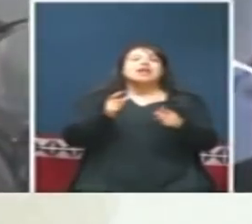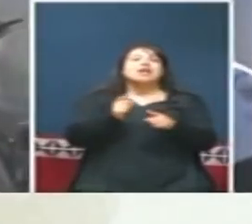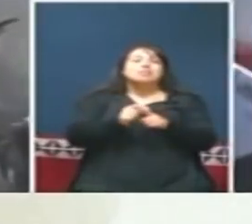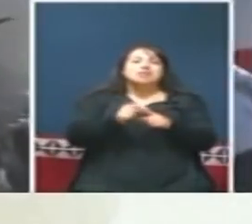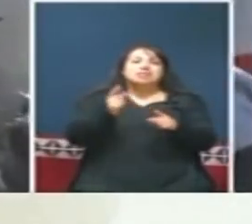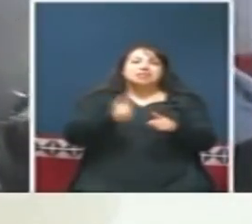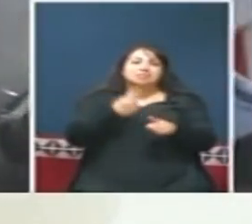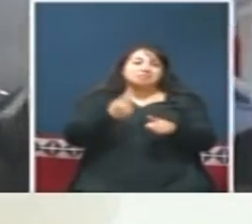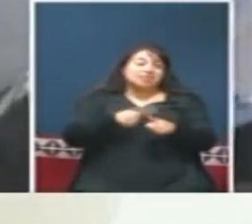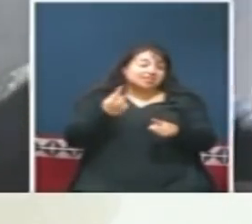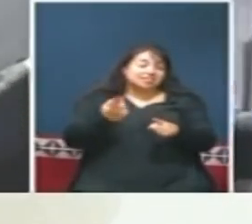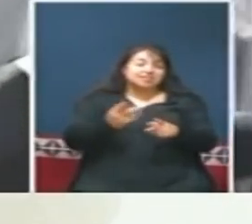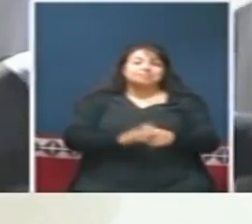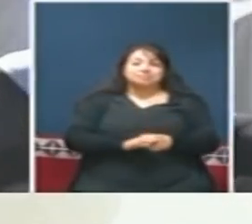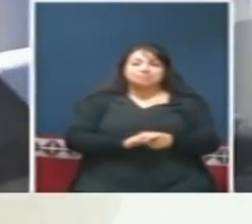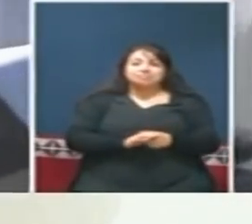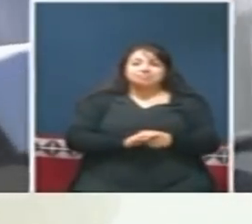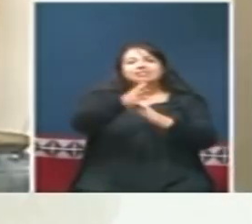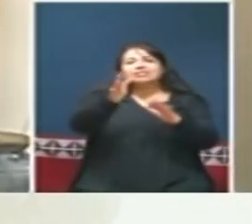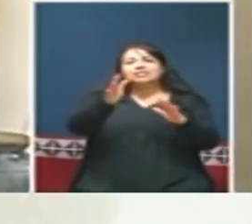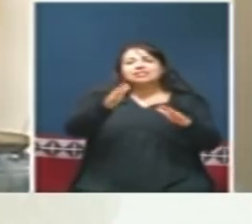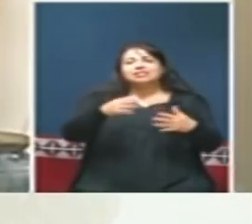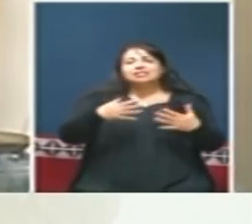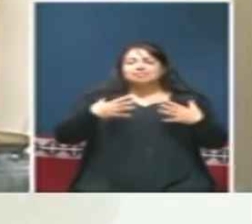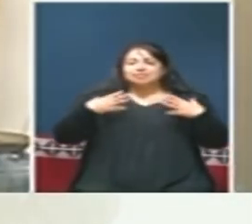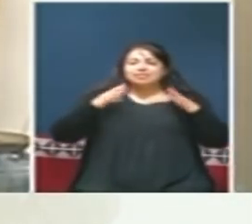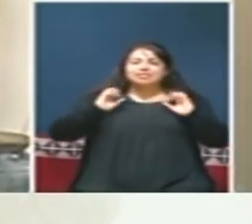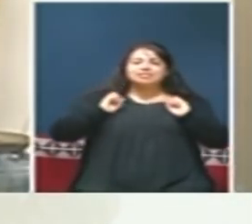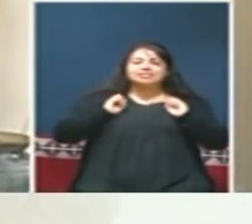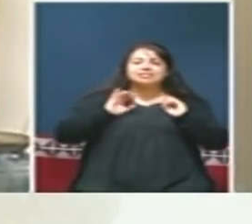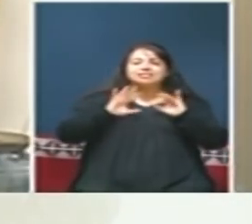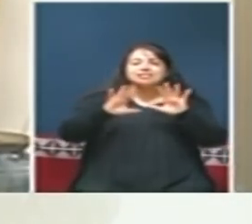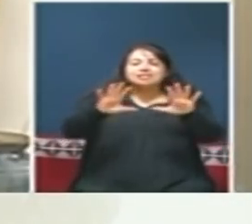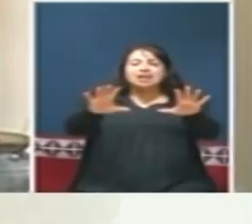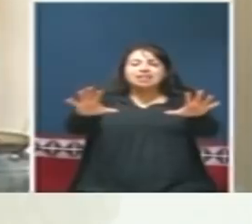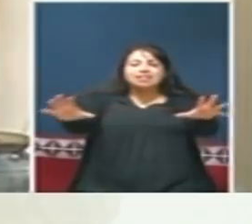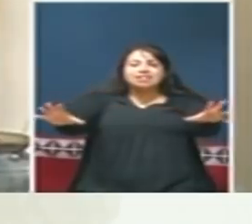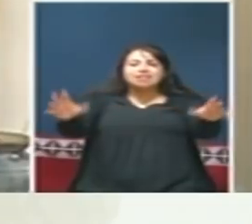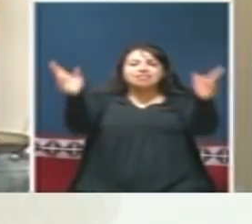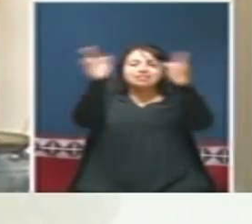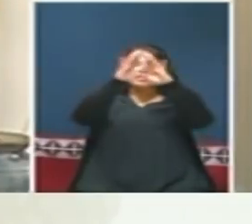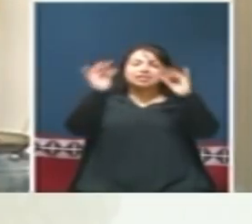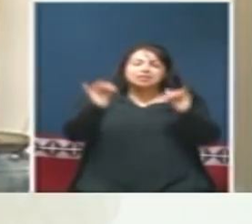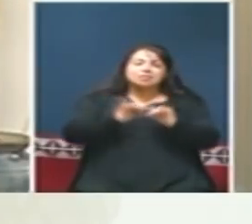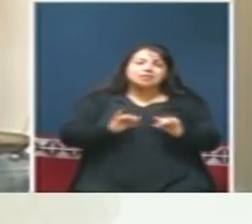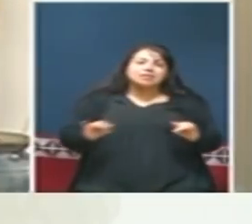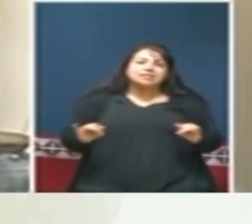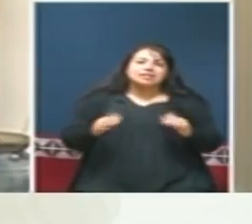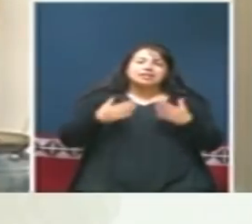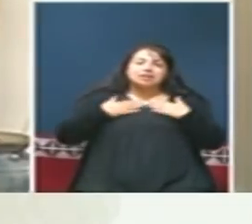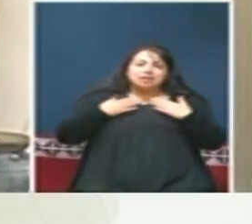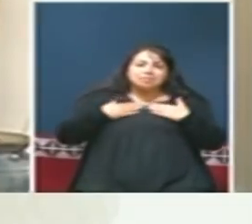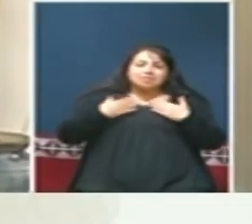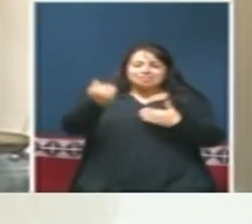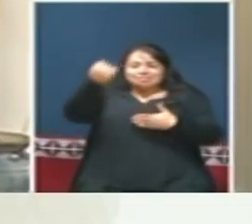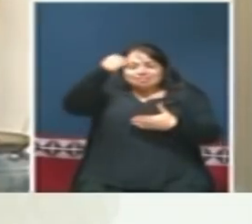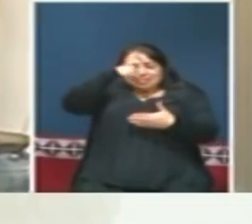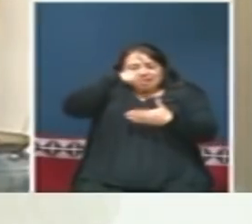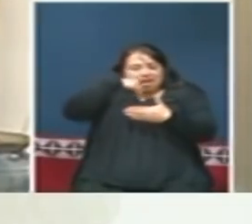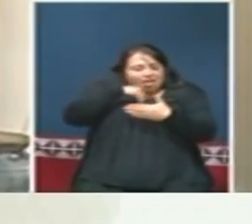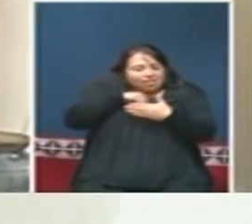el director, se ve un día precioso. Esa tranquilidad. A mí me quedó algo de Longueville,